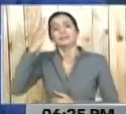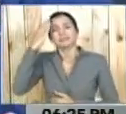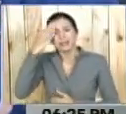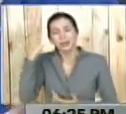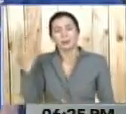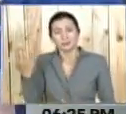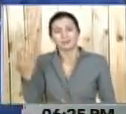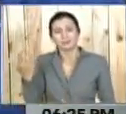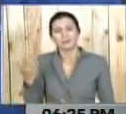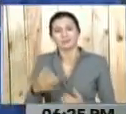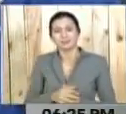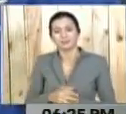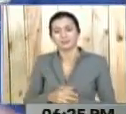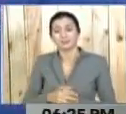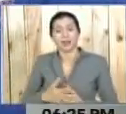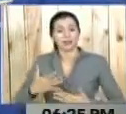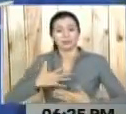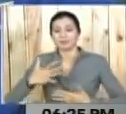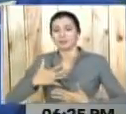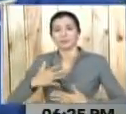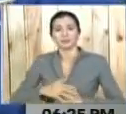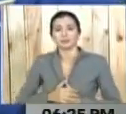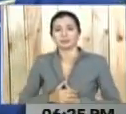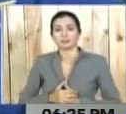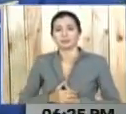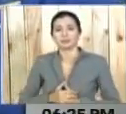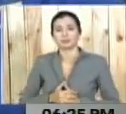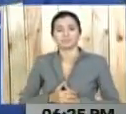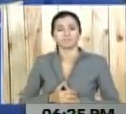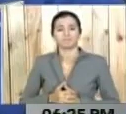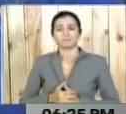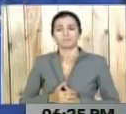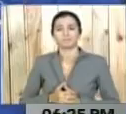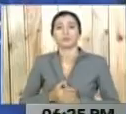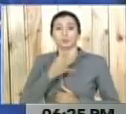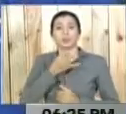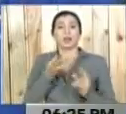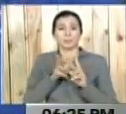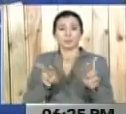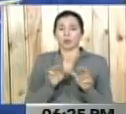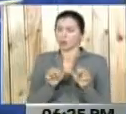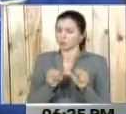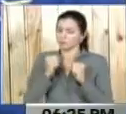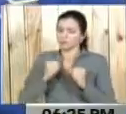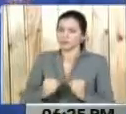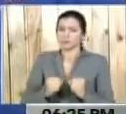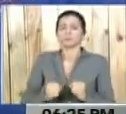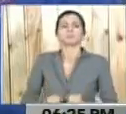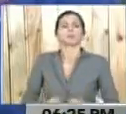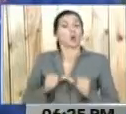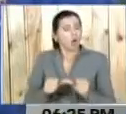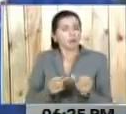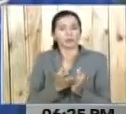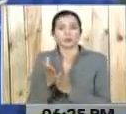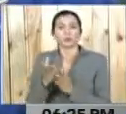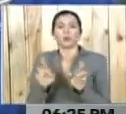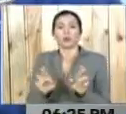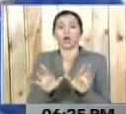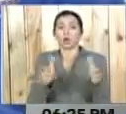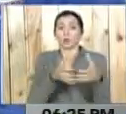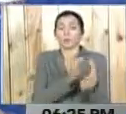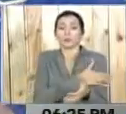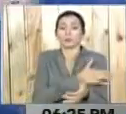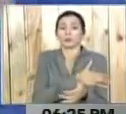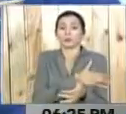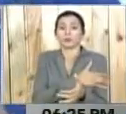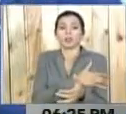hecho, de que están hechos nuestro line-up de la paz, y yo creo que lo importante es que se mantengan allí firmes. Ojalá los sectores de la oposición